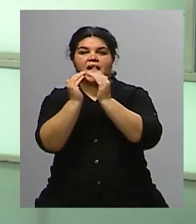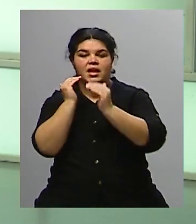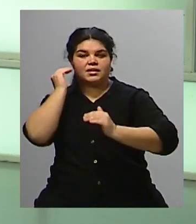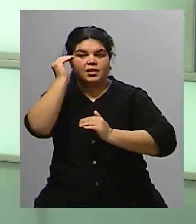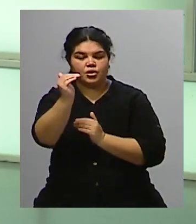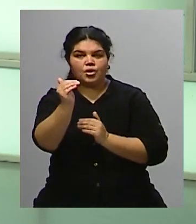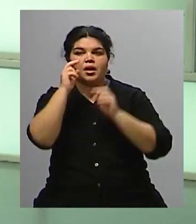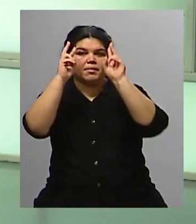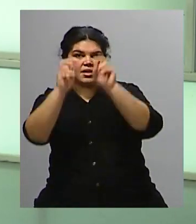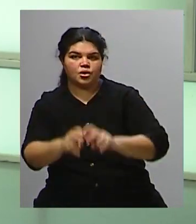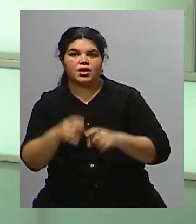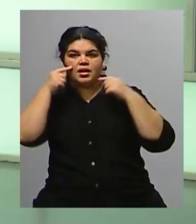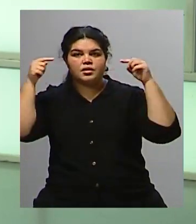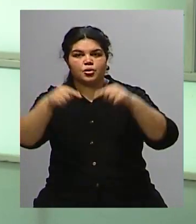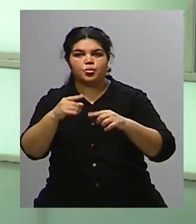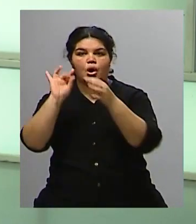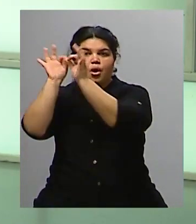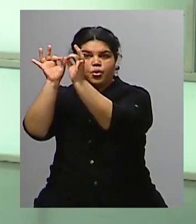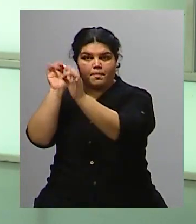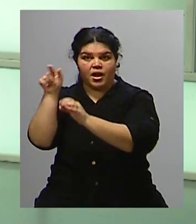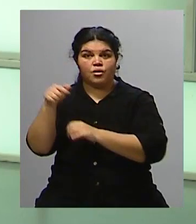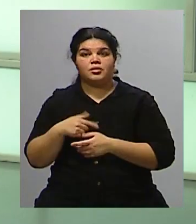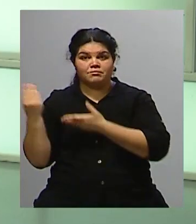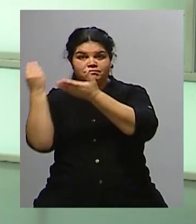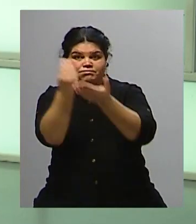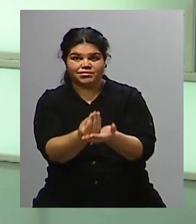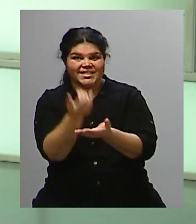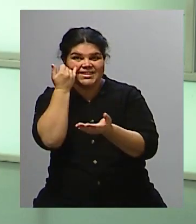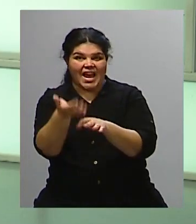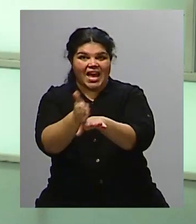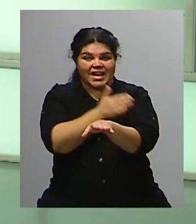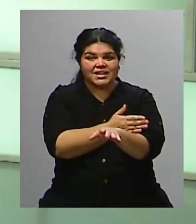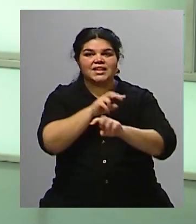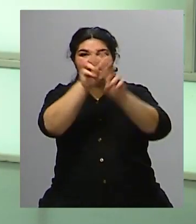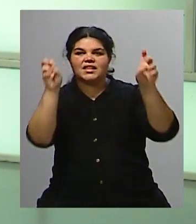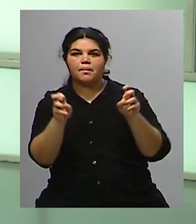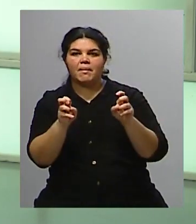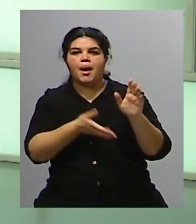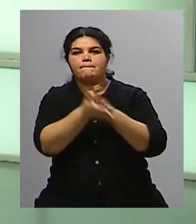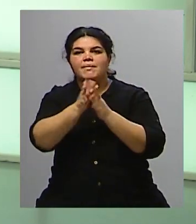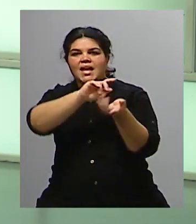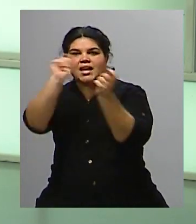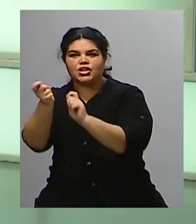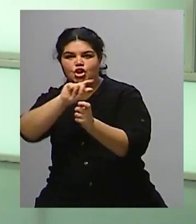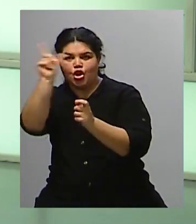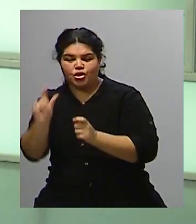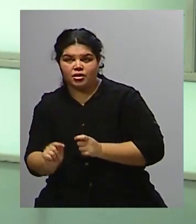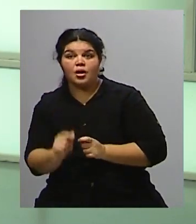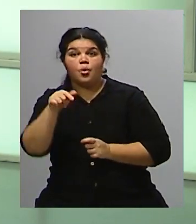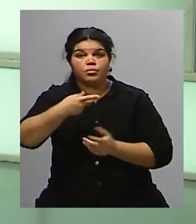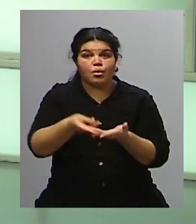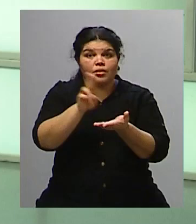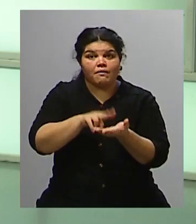en el Instituto Universitario Europeo. Pasó por Chat Político, hablamos de migraciones. Si quieren volver a ver el programa, lo pueden hacer en el